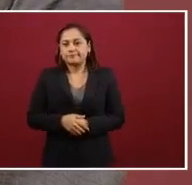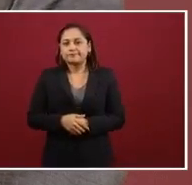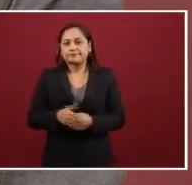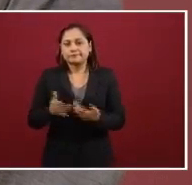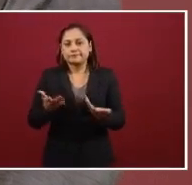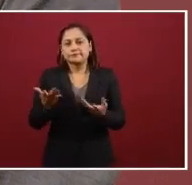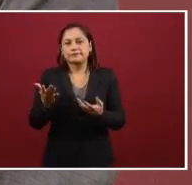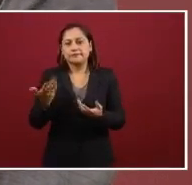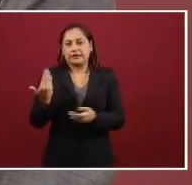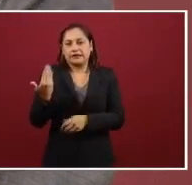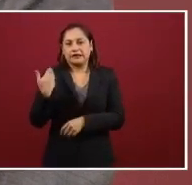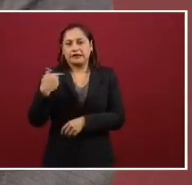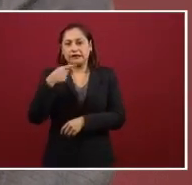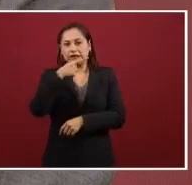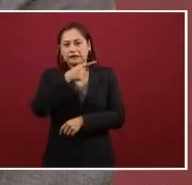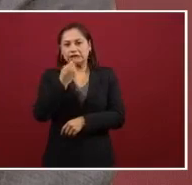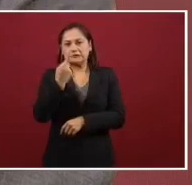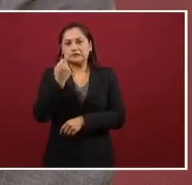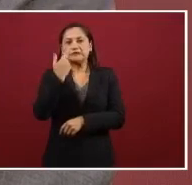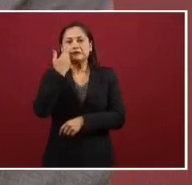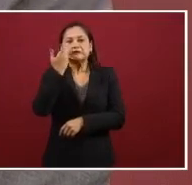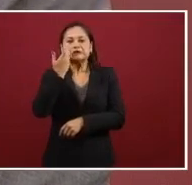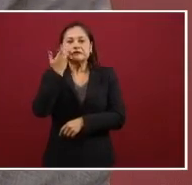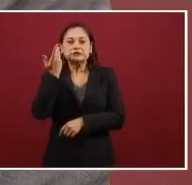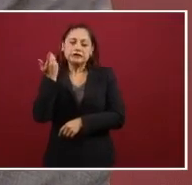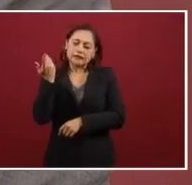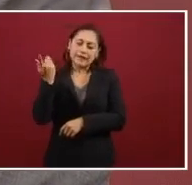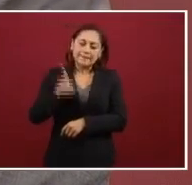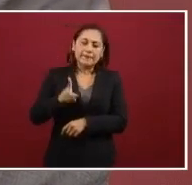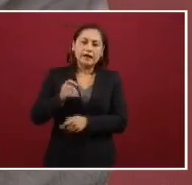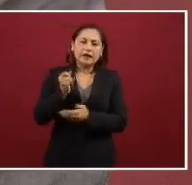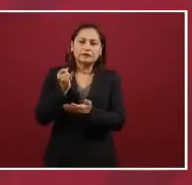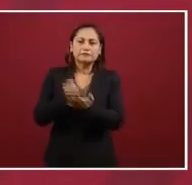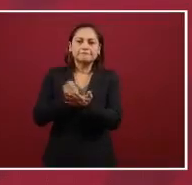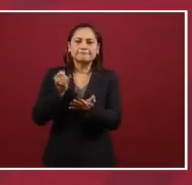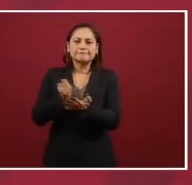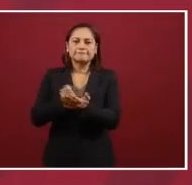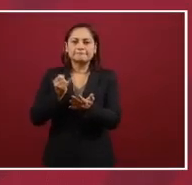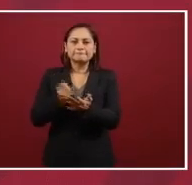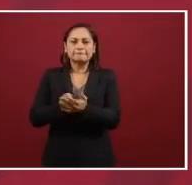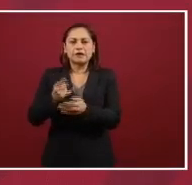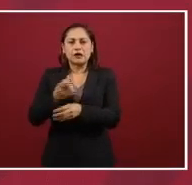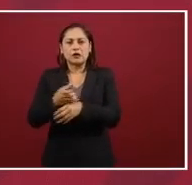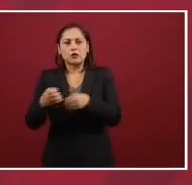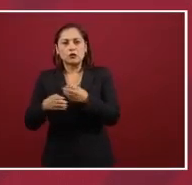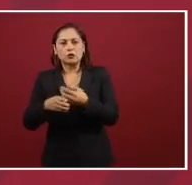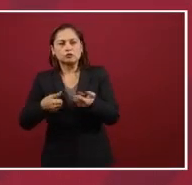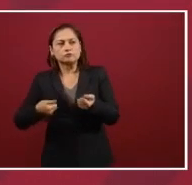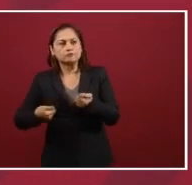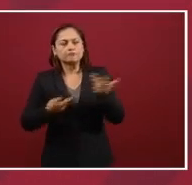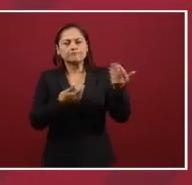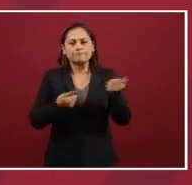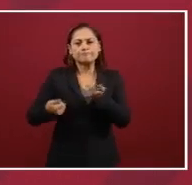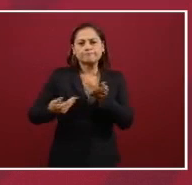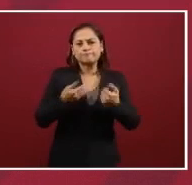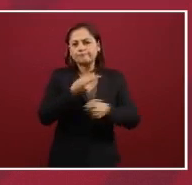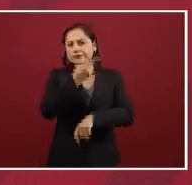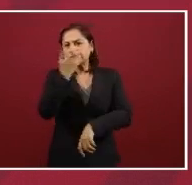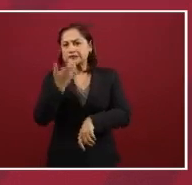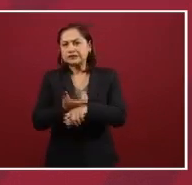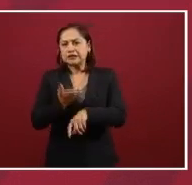aranceles a las mercancías que se producen en México y se venden en Estados Unidos. Ahí